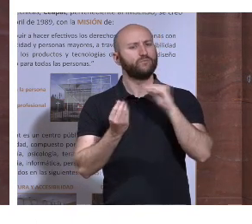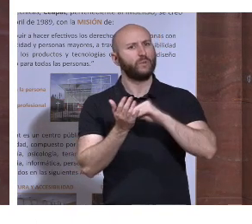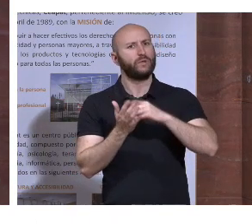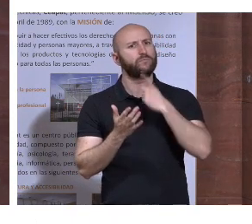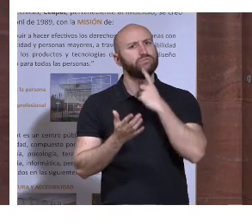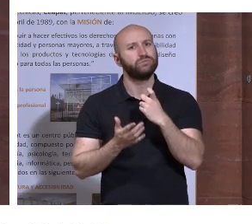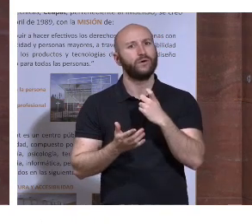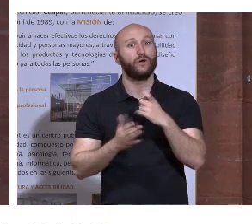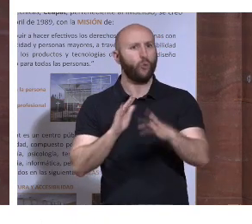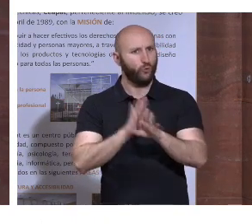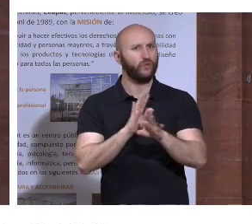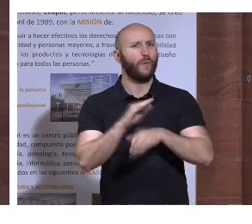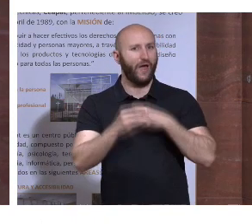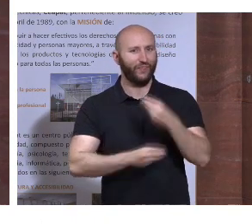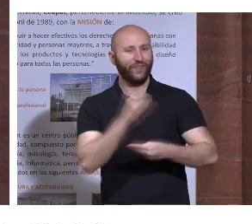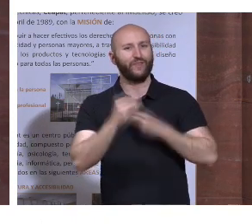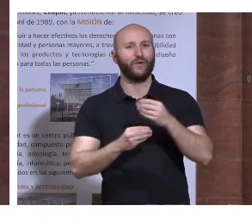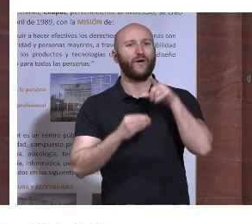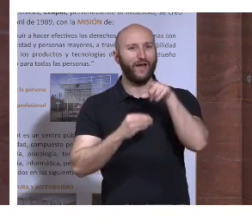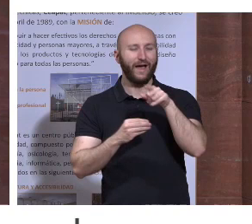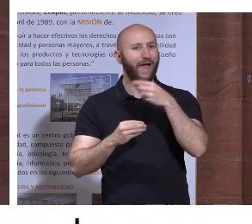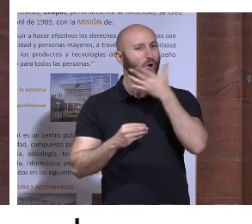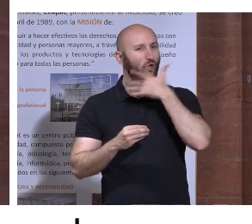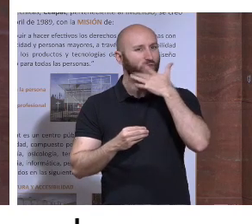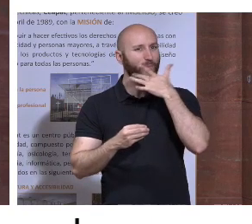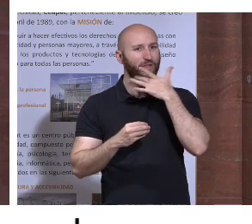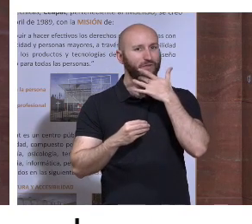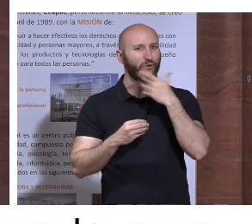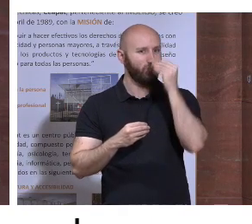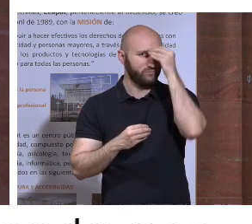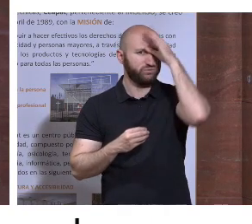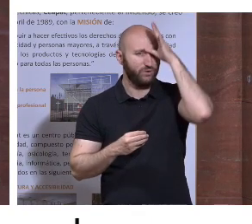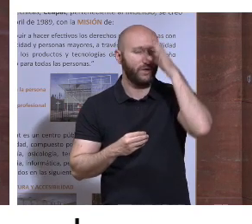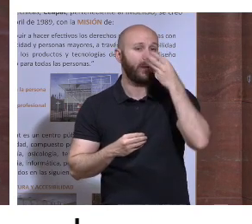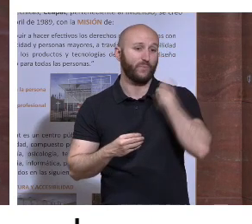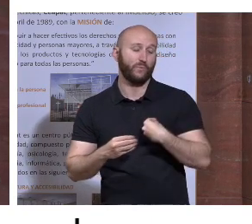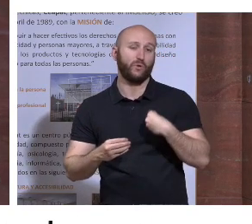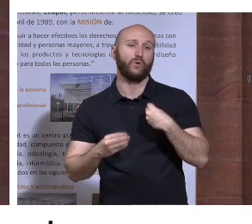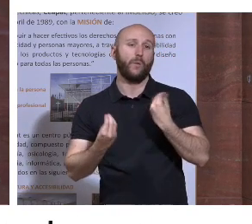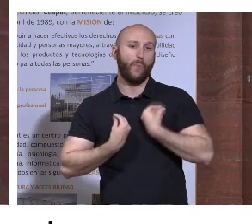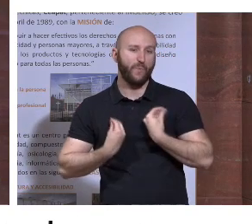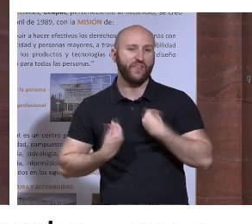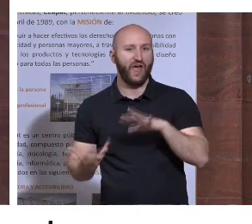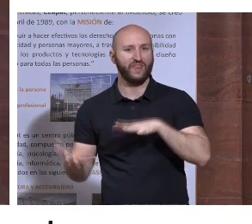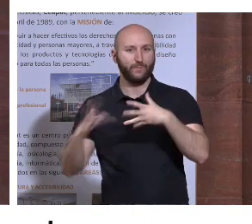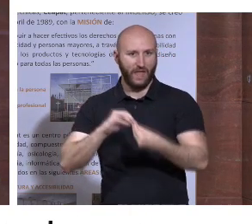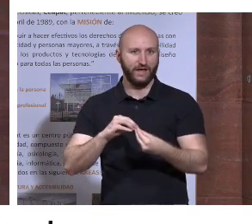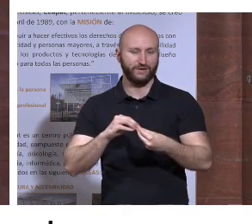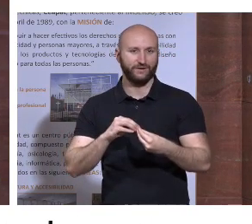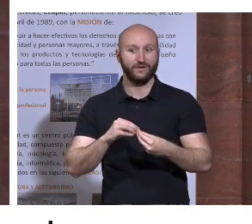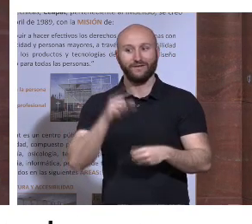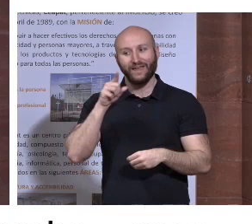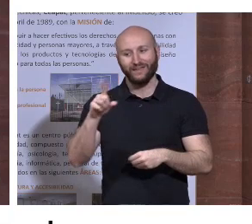es de donde nos nutrimos todo nuestro conocimiento, que es el de adaptar las viviendas. Las viviendas son